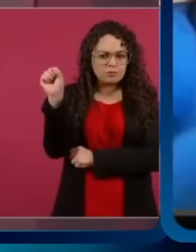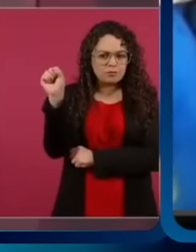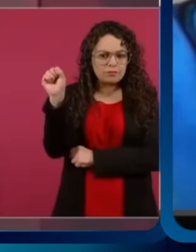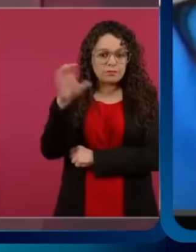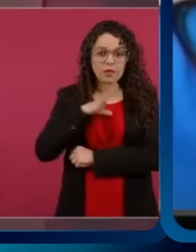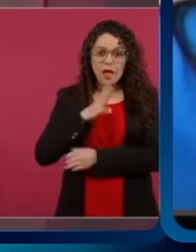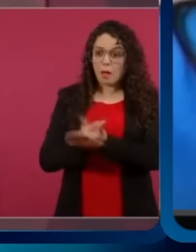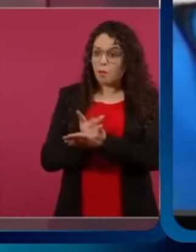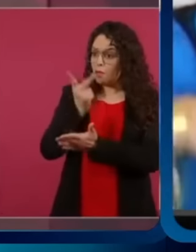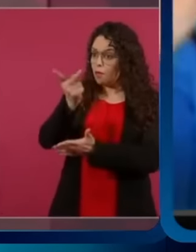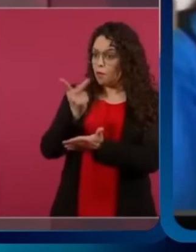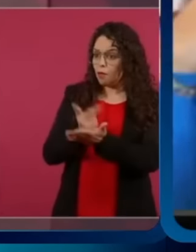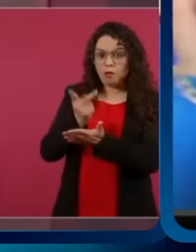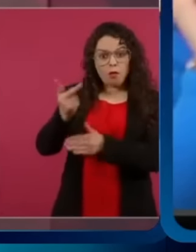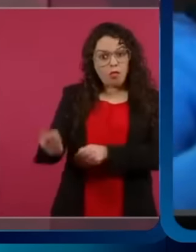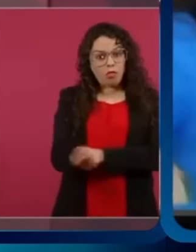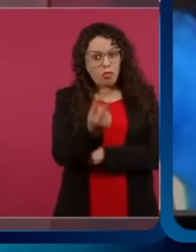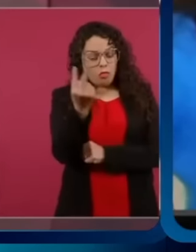dos premios